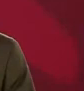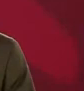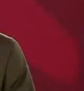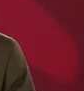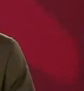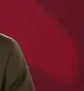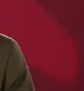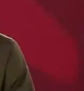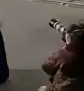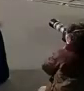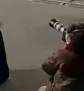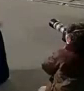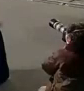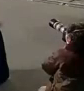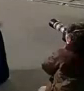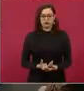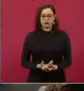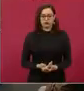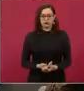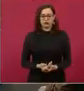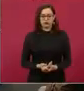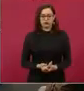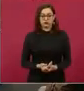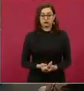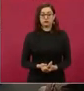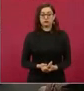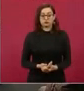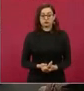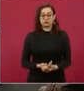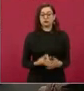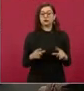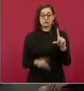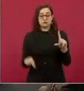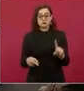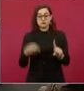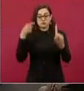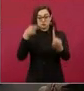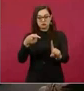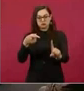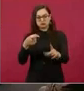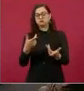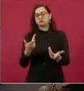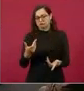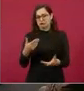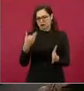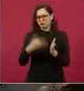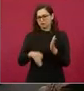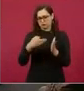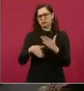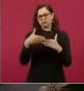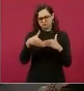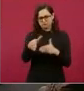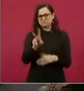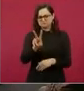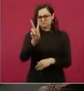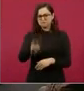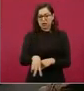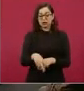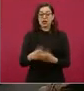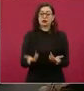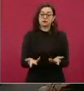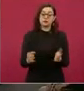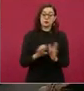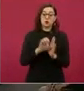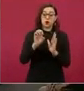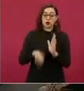economía en México. Reconoce que México tiene muchos retos y que uno de los principales es el de